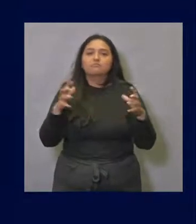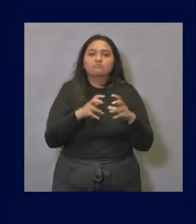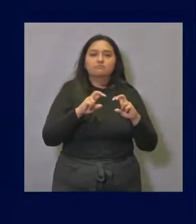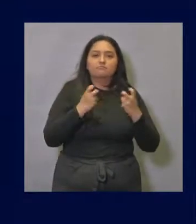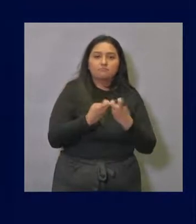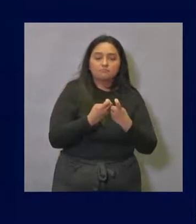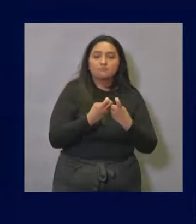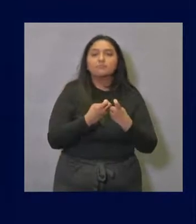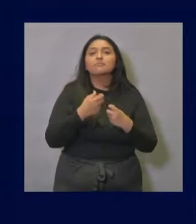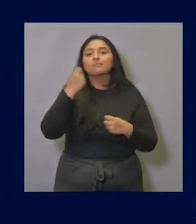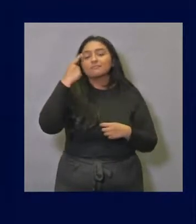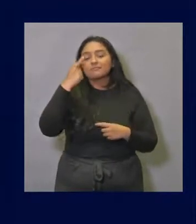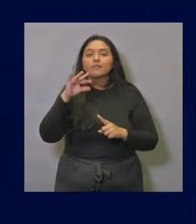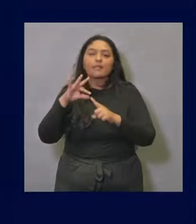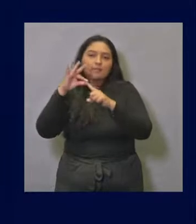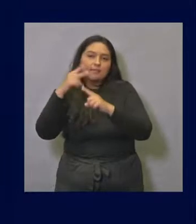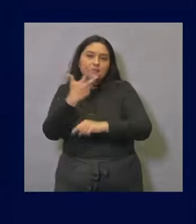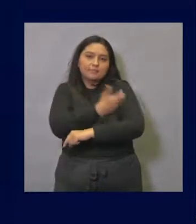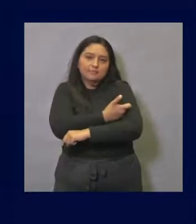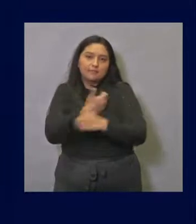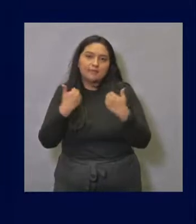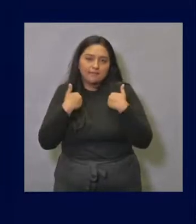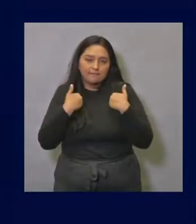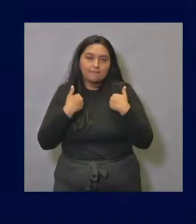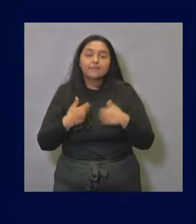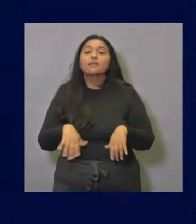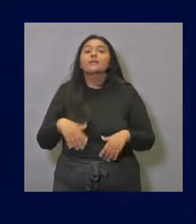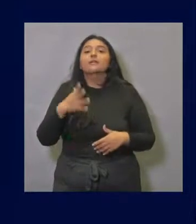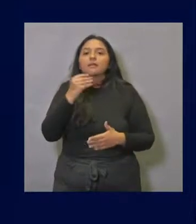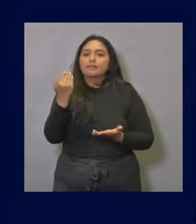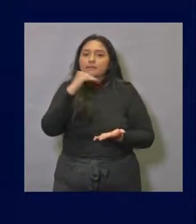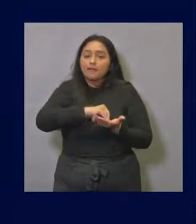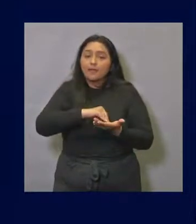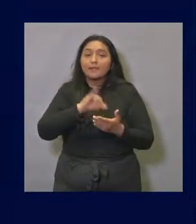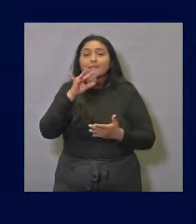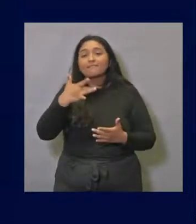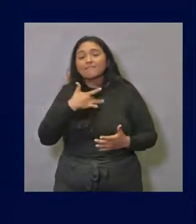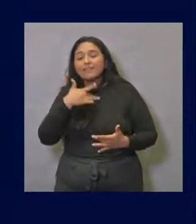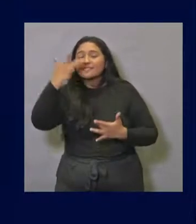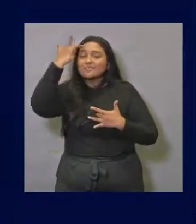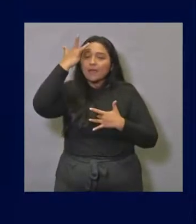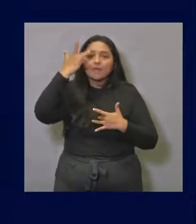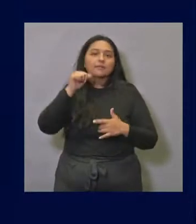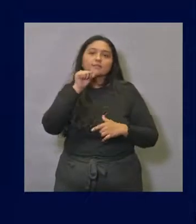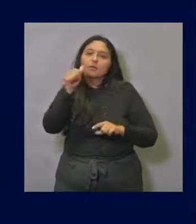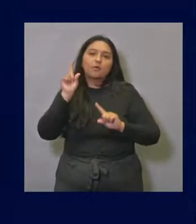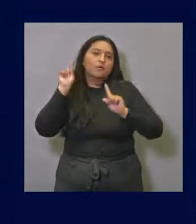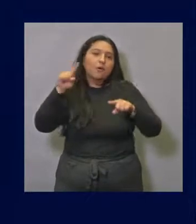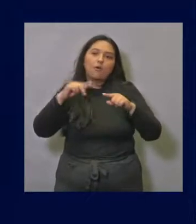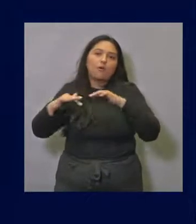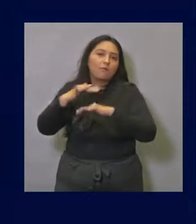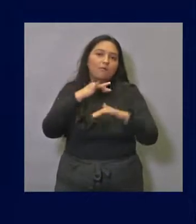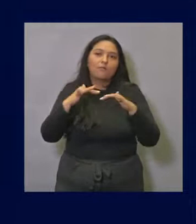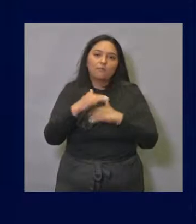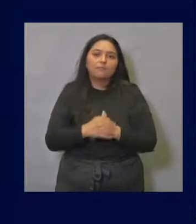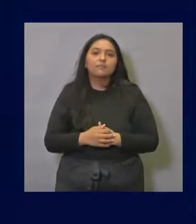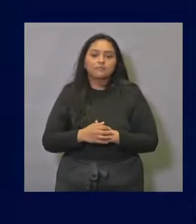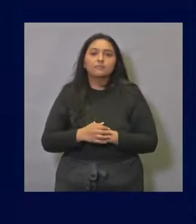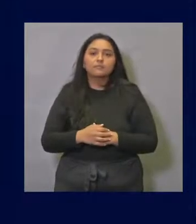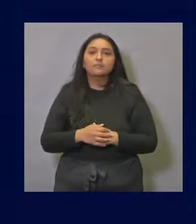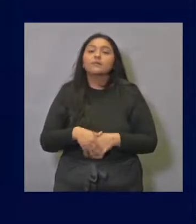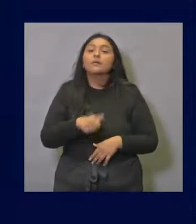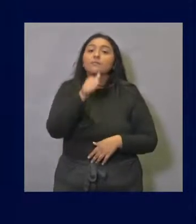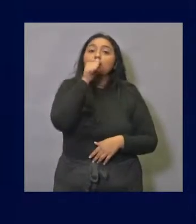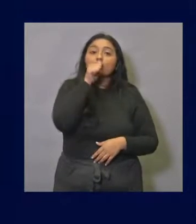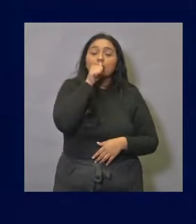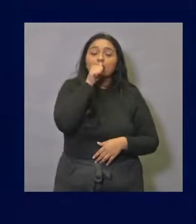como siempre, las personas sin síntomas no deben estar en ninguna reunión. Se permiten reuniones